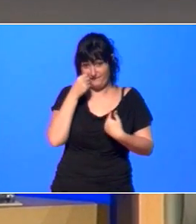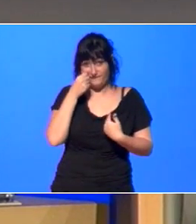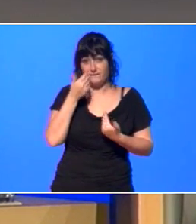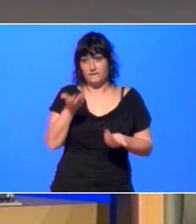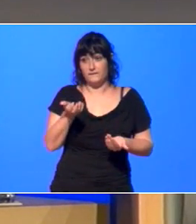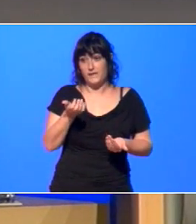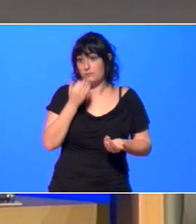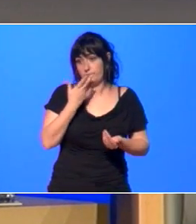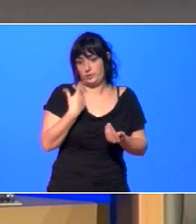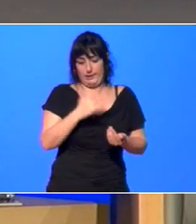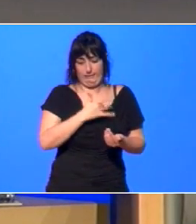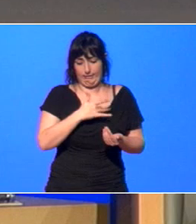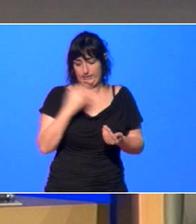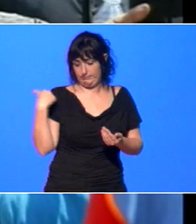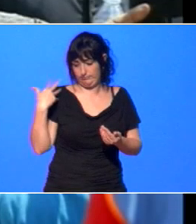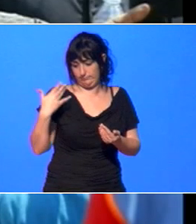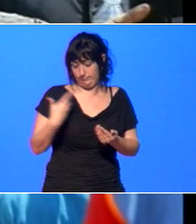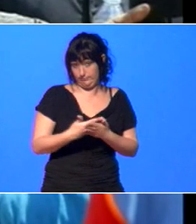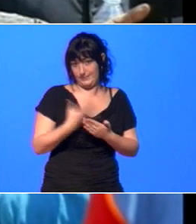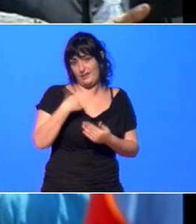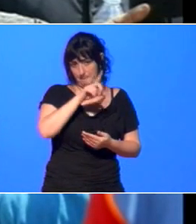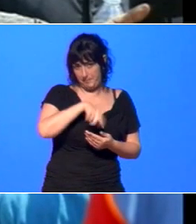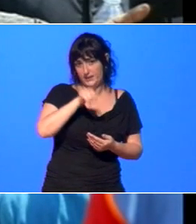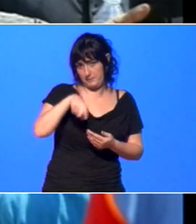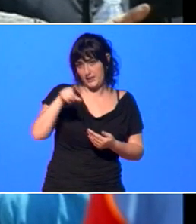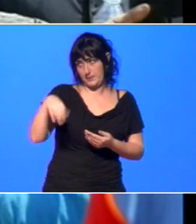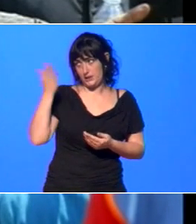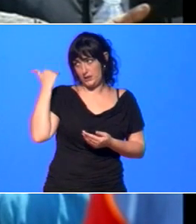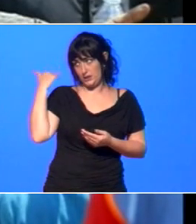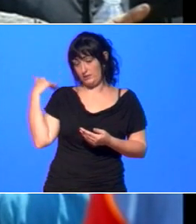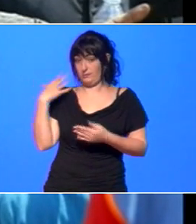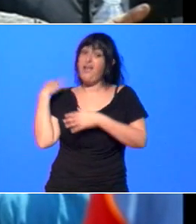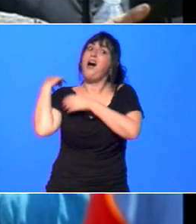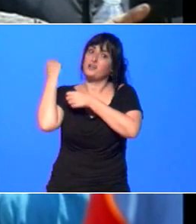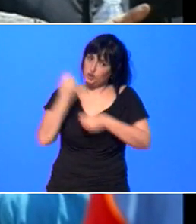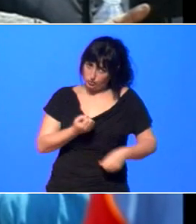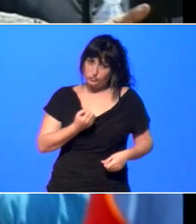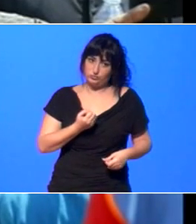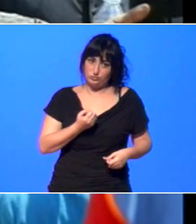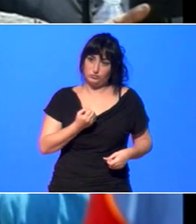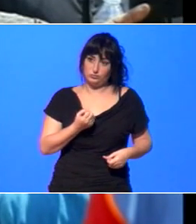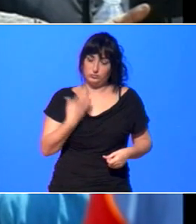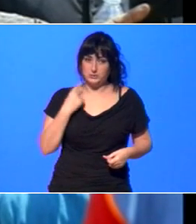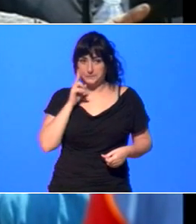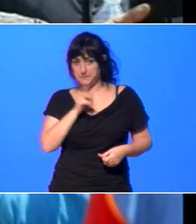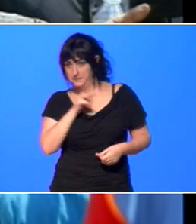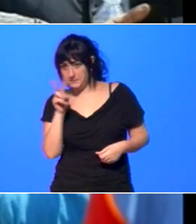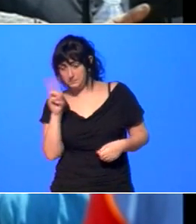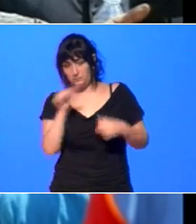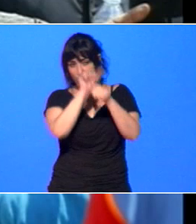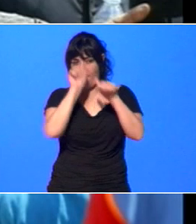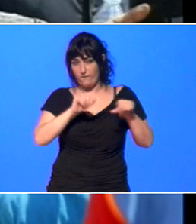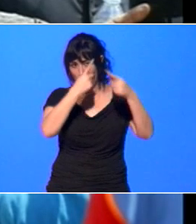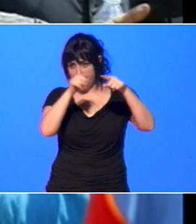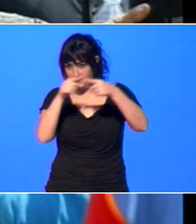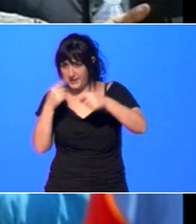en estos días y desde hace ya muchos meses atrás, muchos años ya, de formas muy distintas de